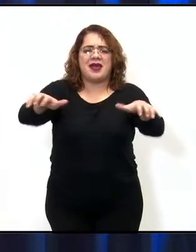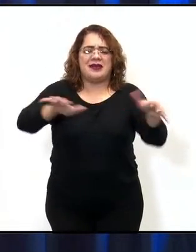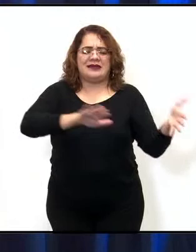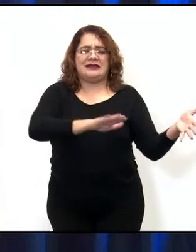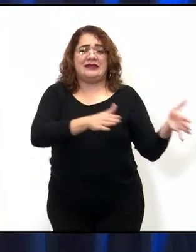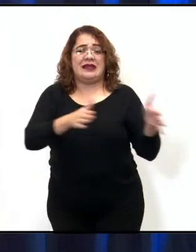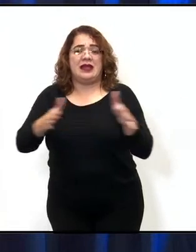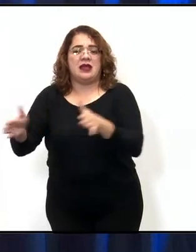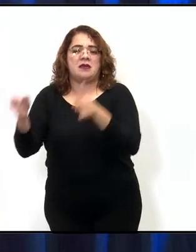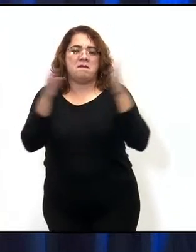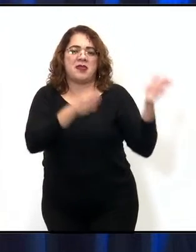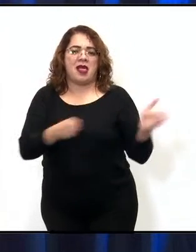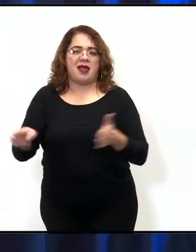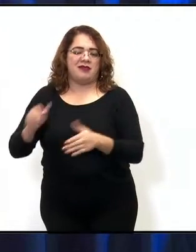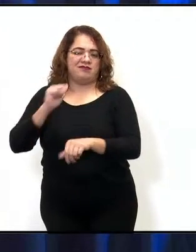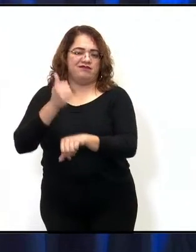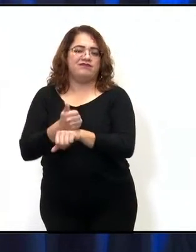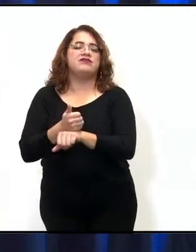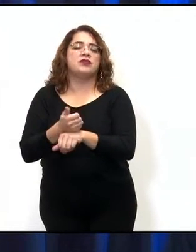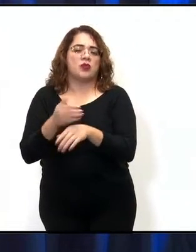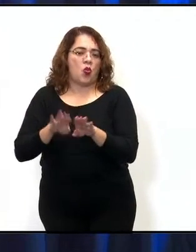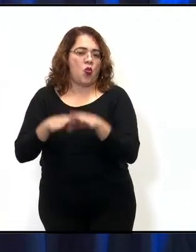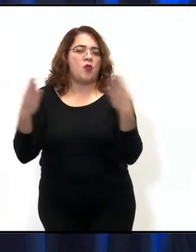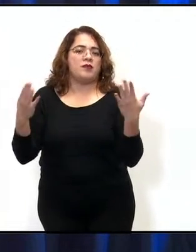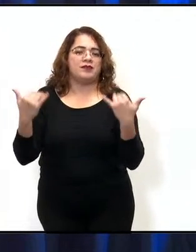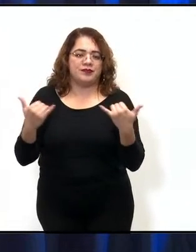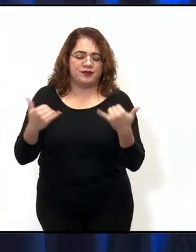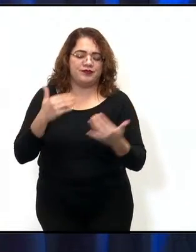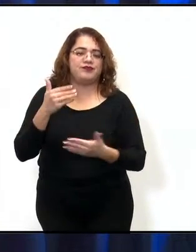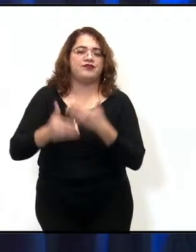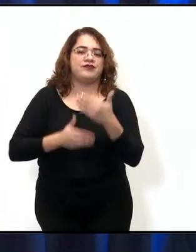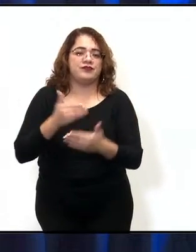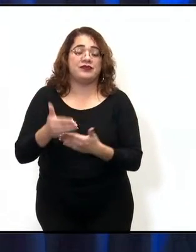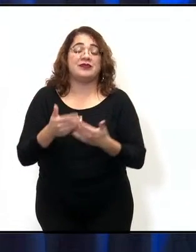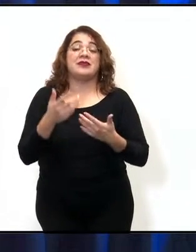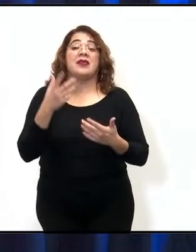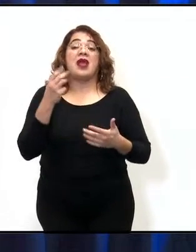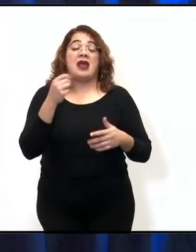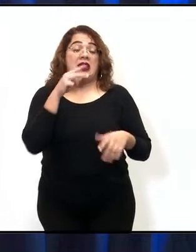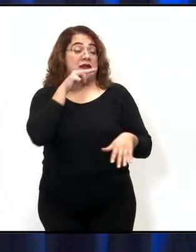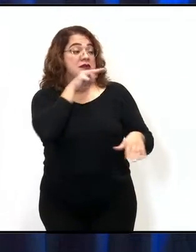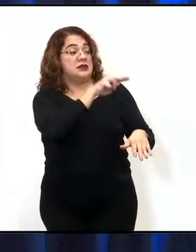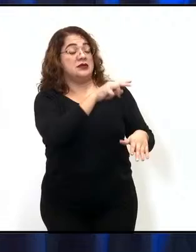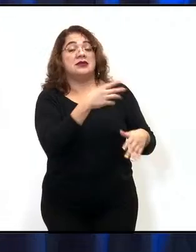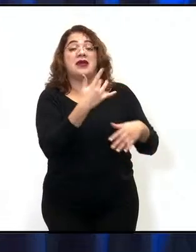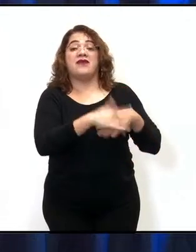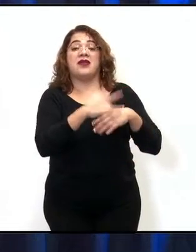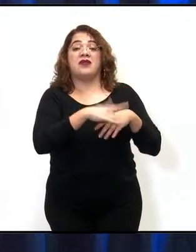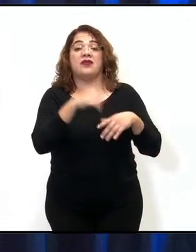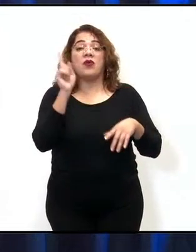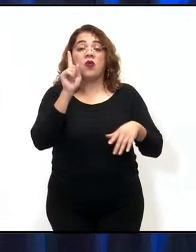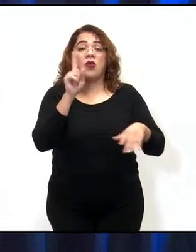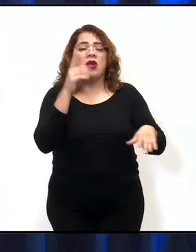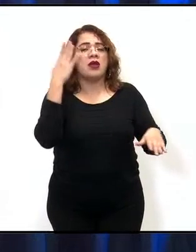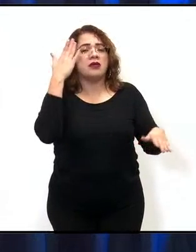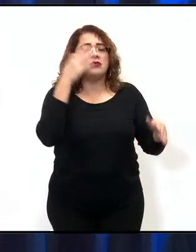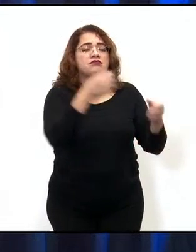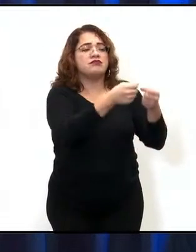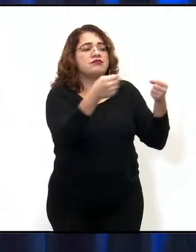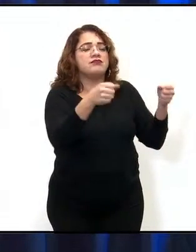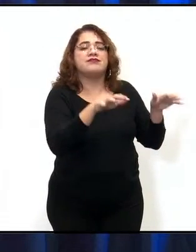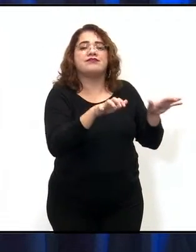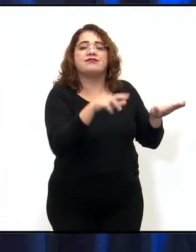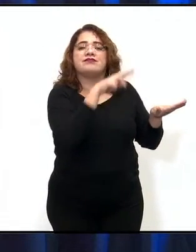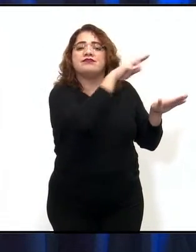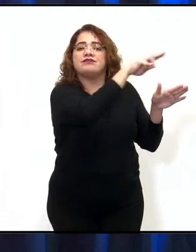masiva y nos estamos acercando a la capacidad en nuestras morgues. Este virus está devastando a las familias